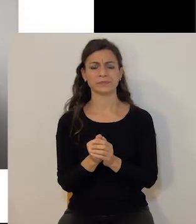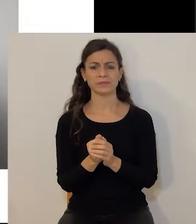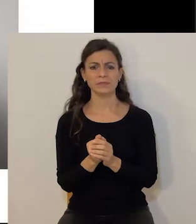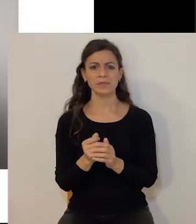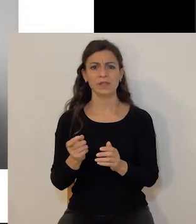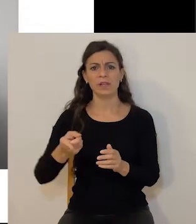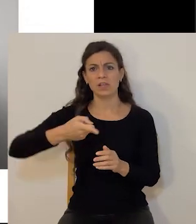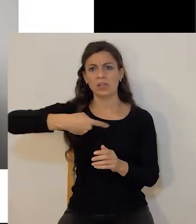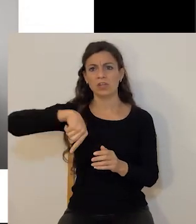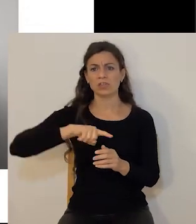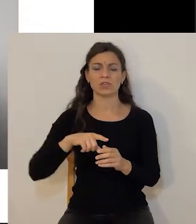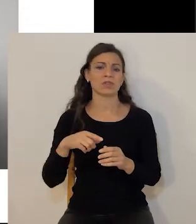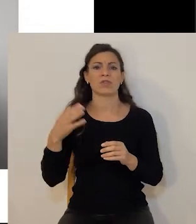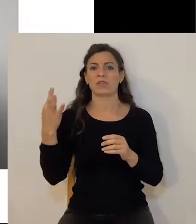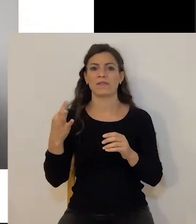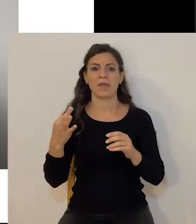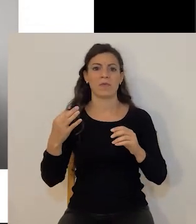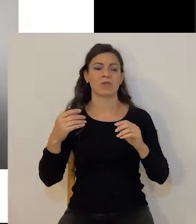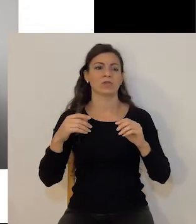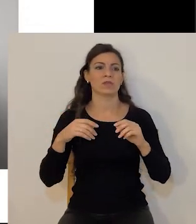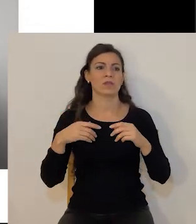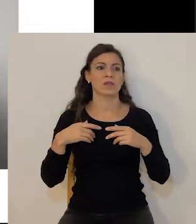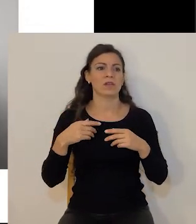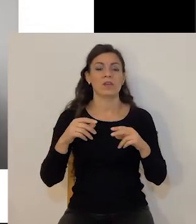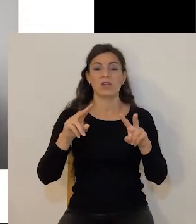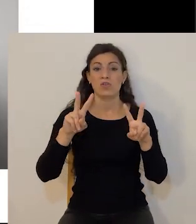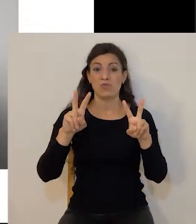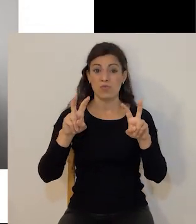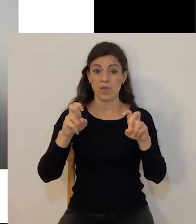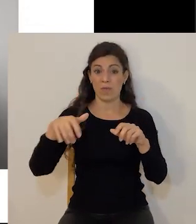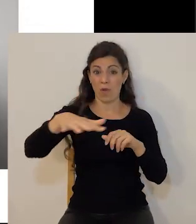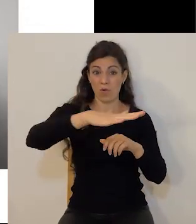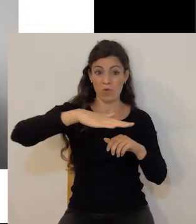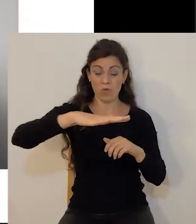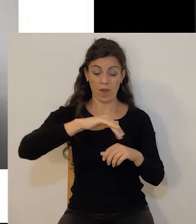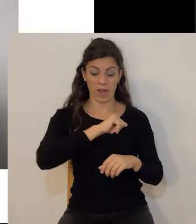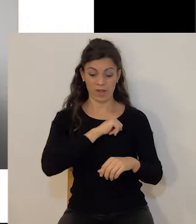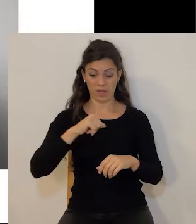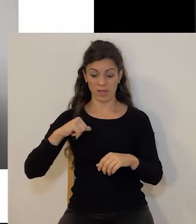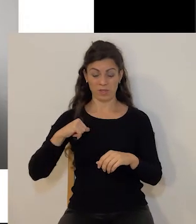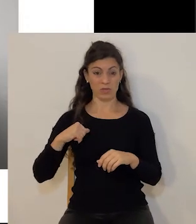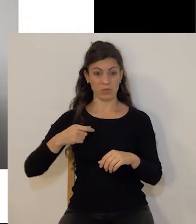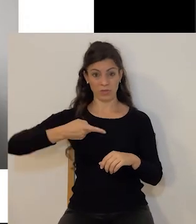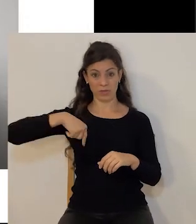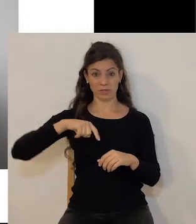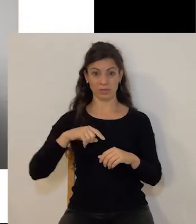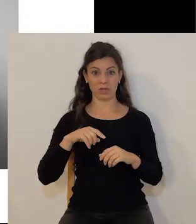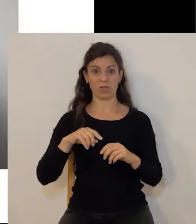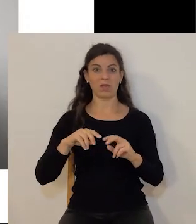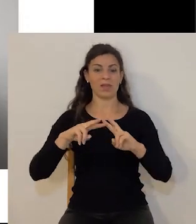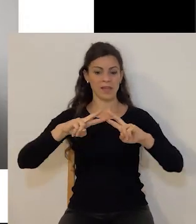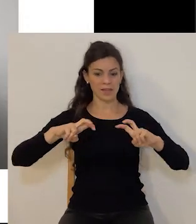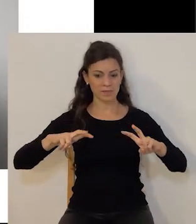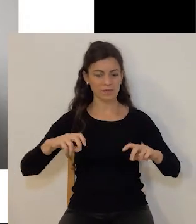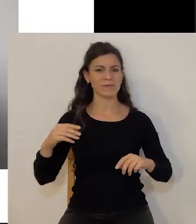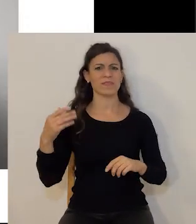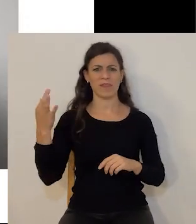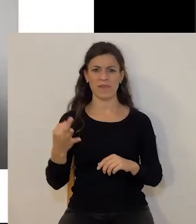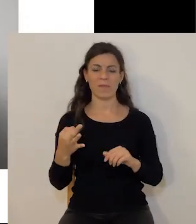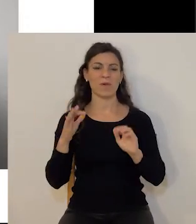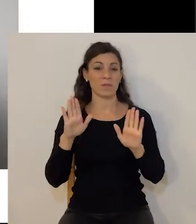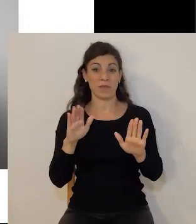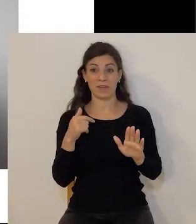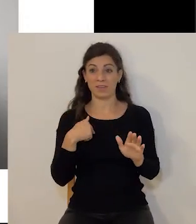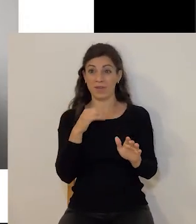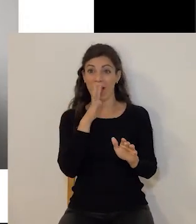que tenemos que explorar nuevas posibilidades de nosotros, ¿no? No solamente del mundo. Bueno, pues es un ejercicio que